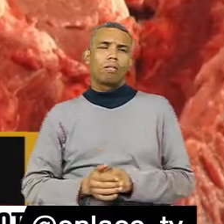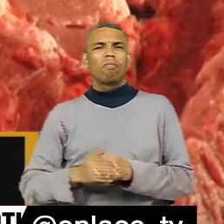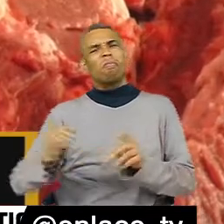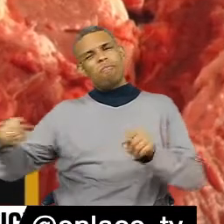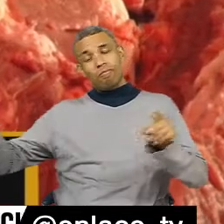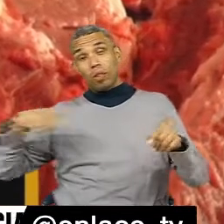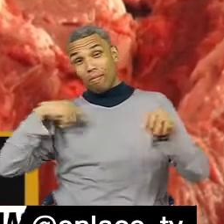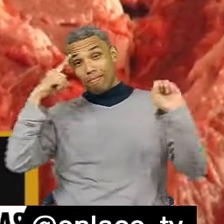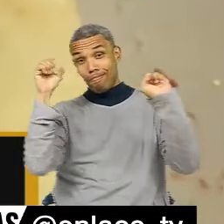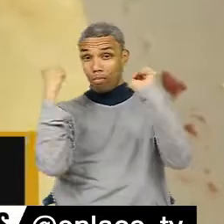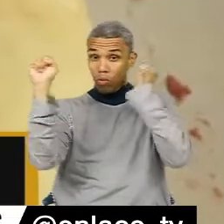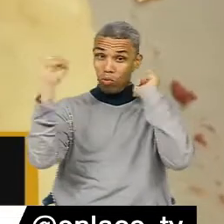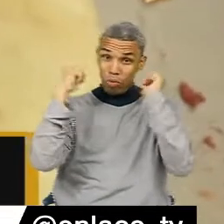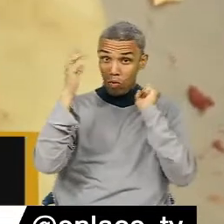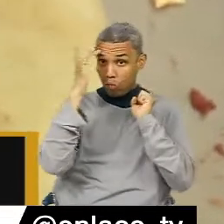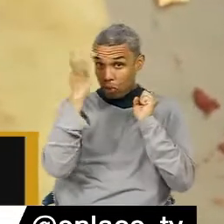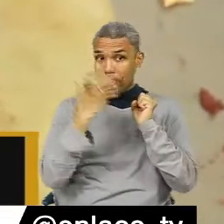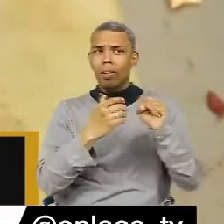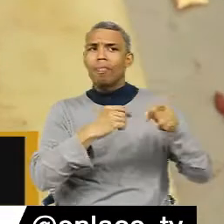pues no tengo